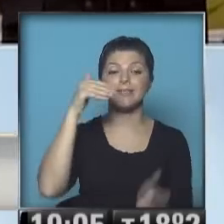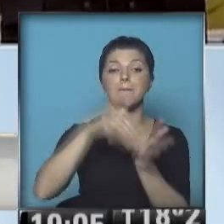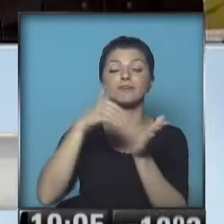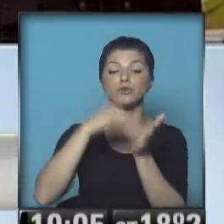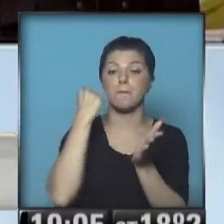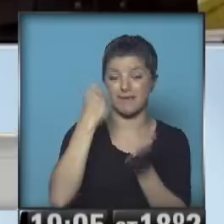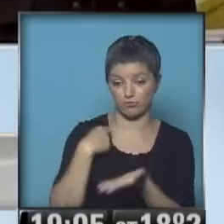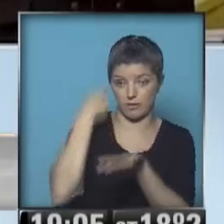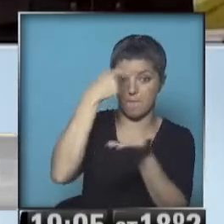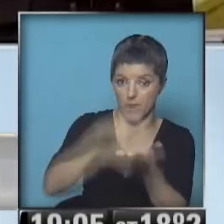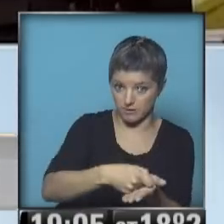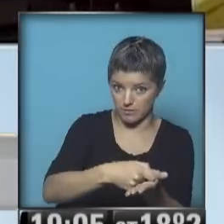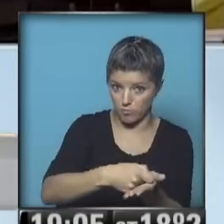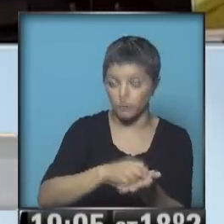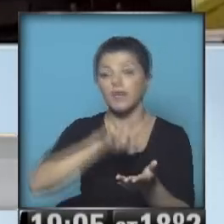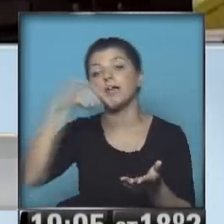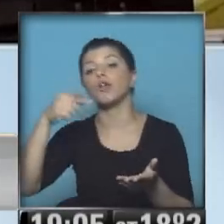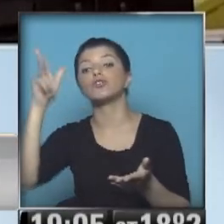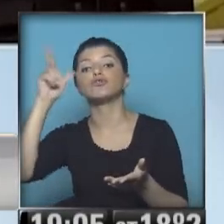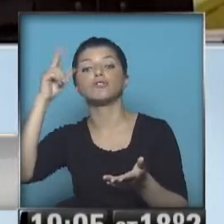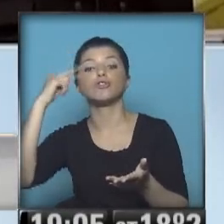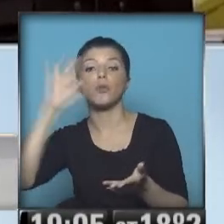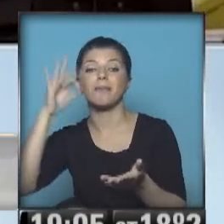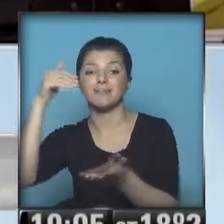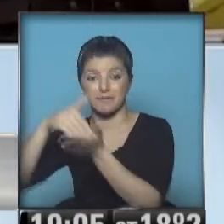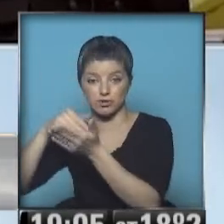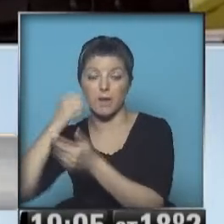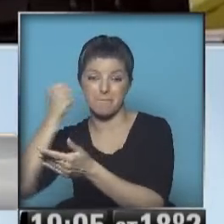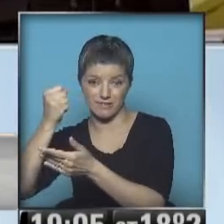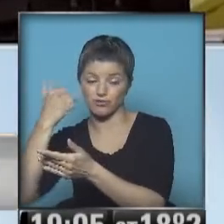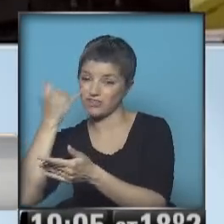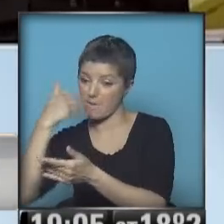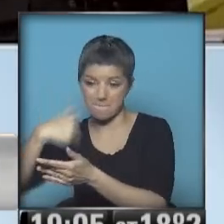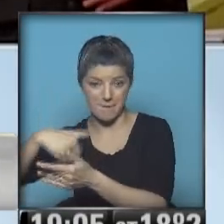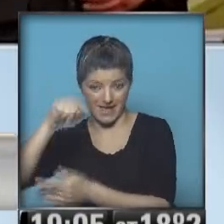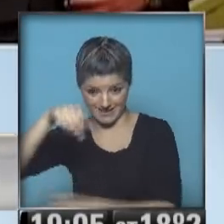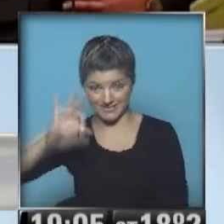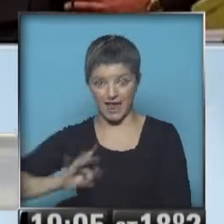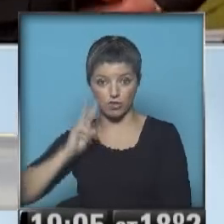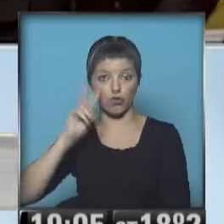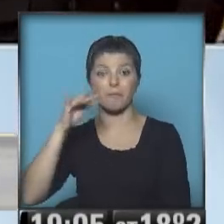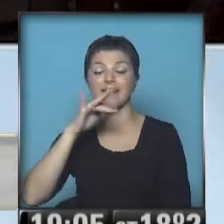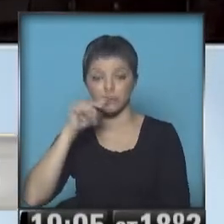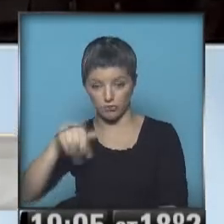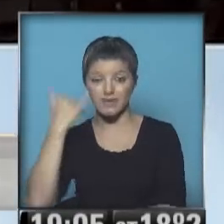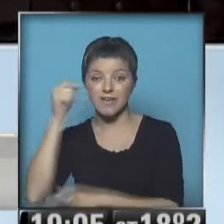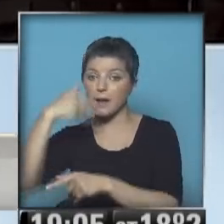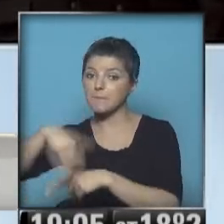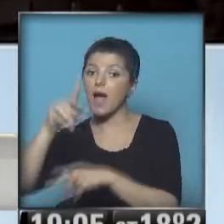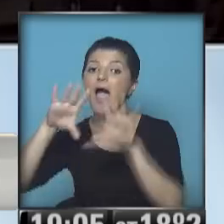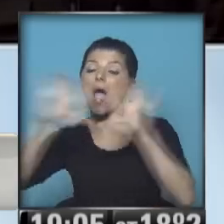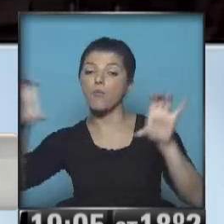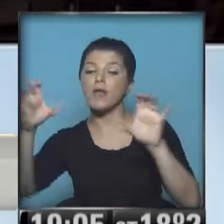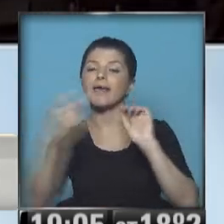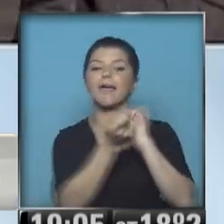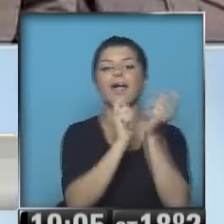de pesos y la de 890 millones de pesos va a ser en este año 2014 la de las aulas móviles,